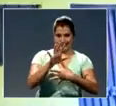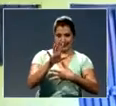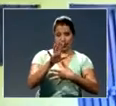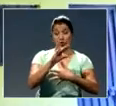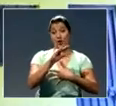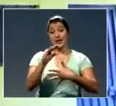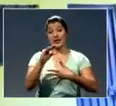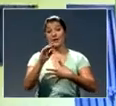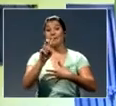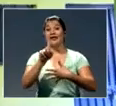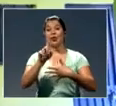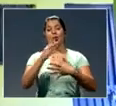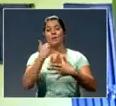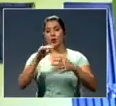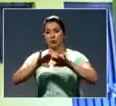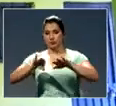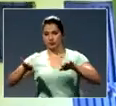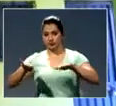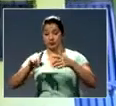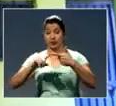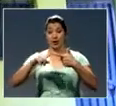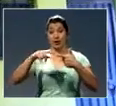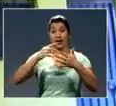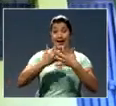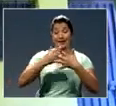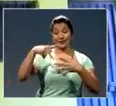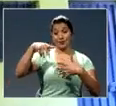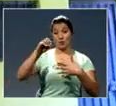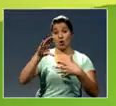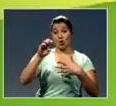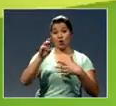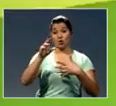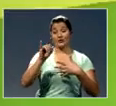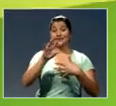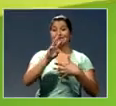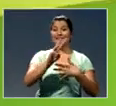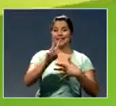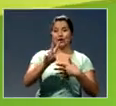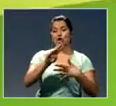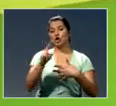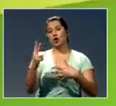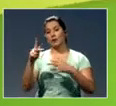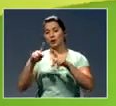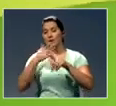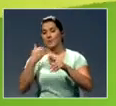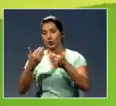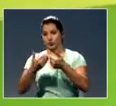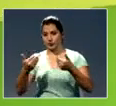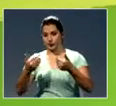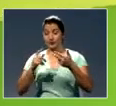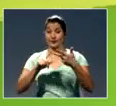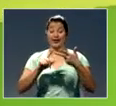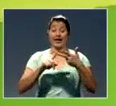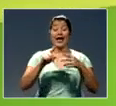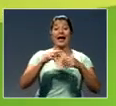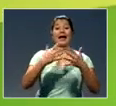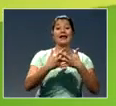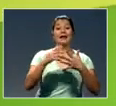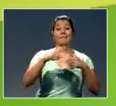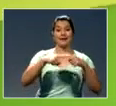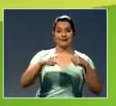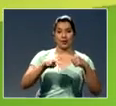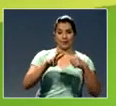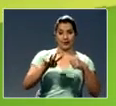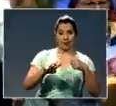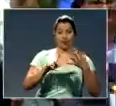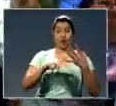21 en aislamiento. En la cárcel de Pocosí hay 62 casos y 2 en aislamiento. En la cárcel de Pérez Celedón hay 24 casos, en